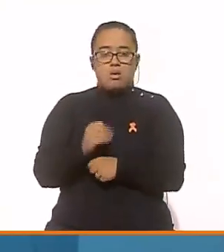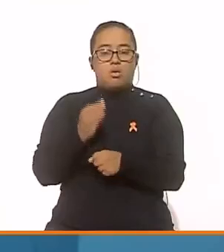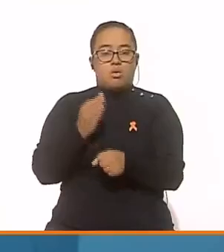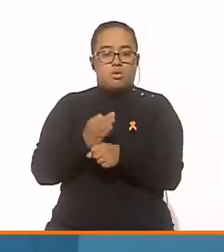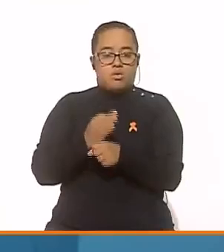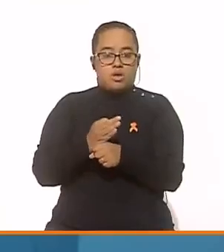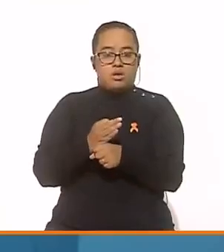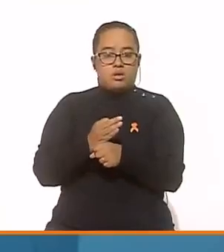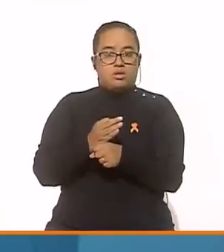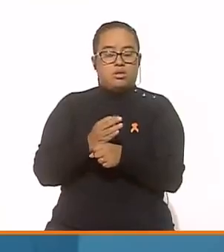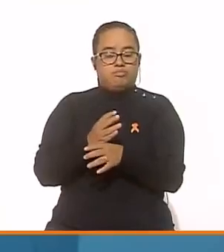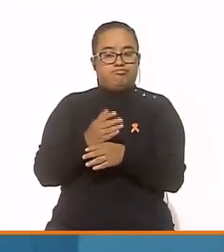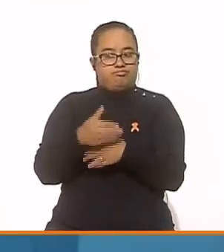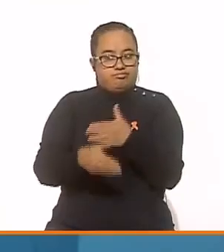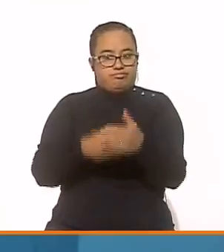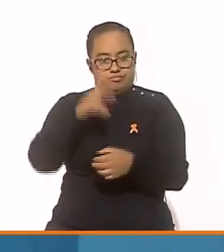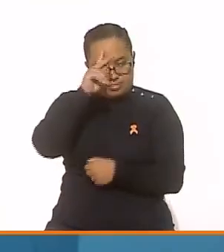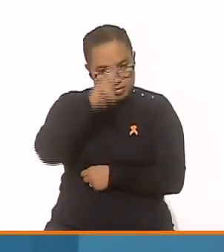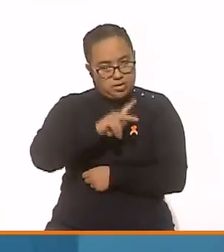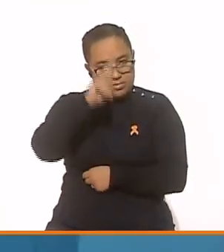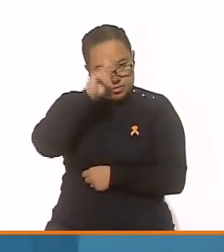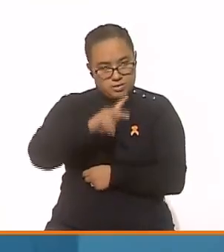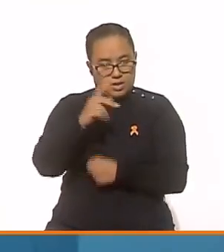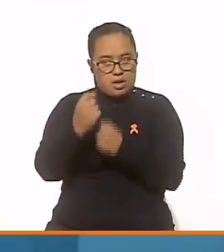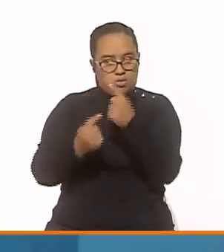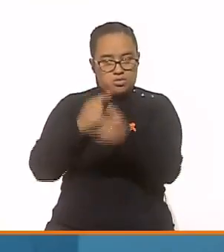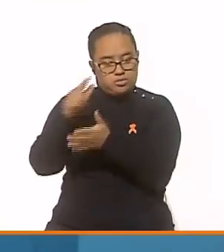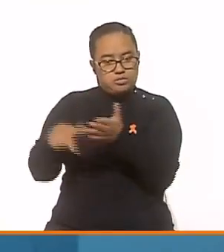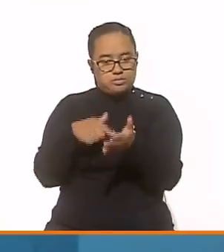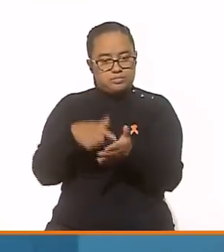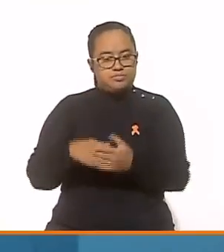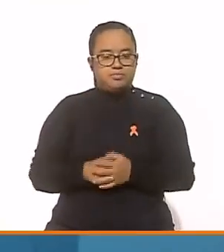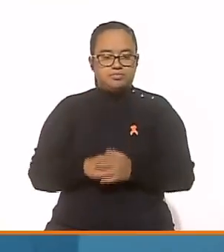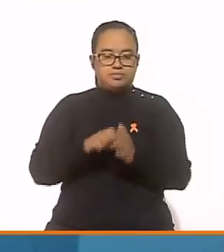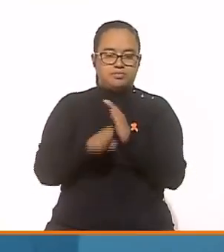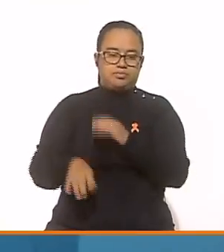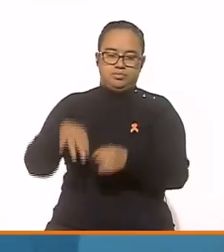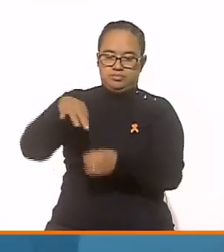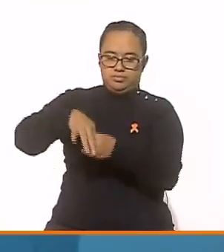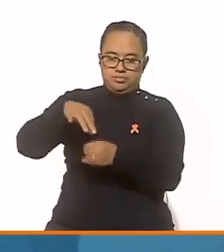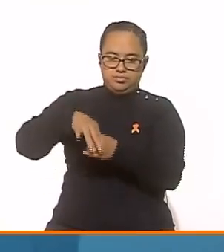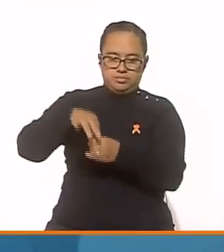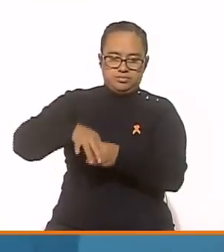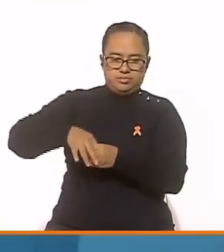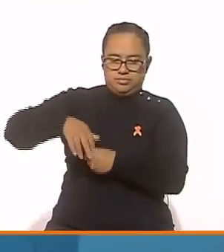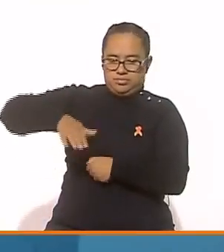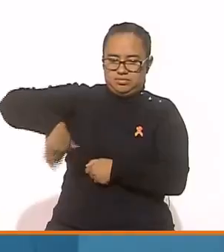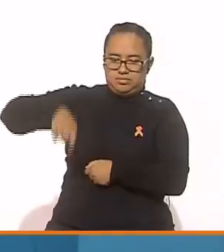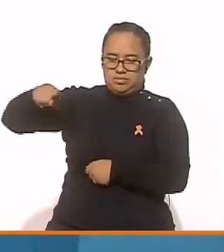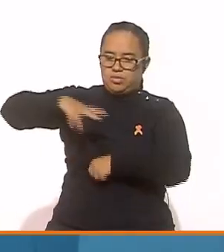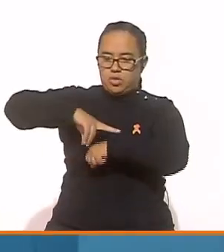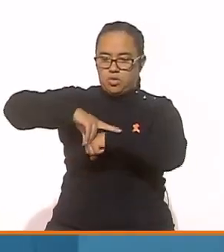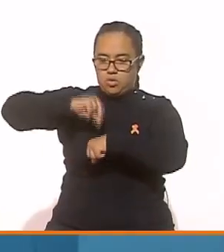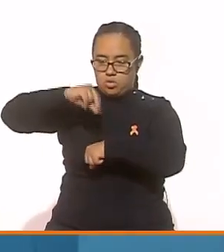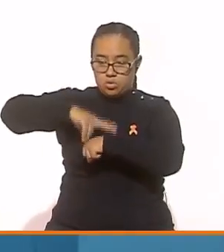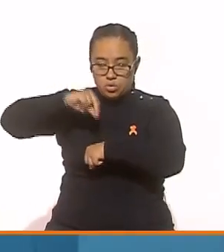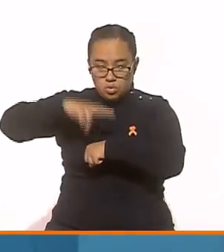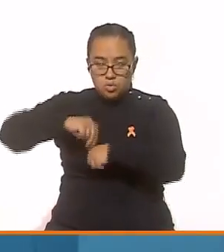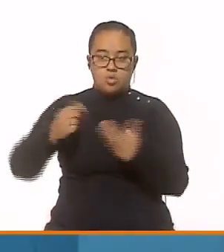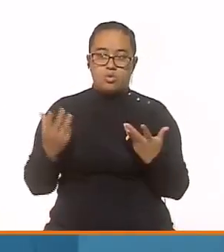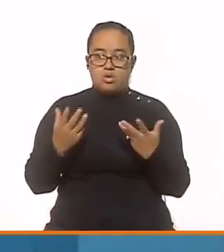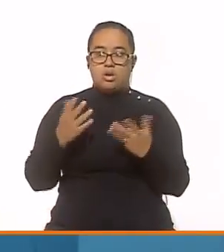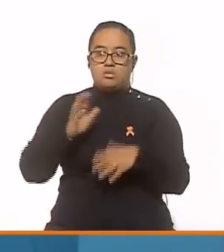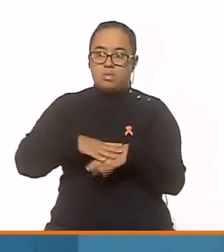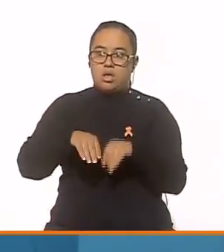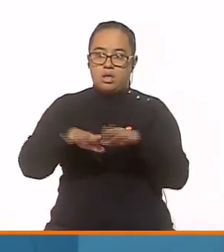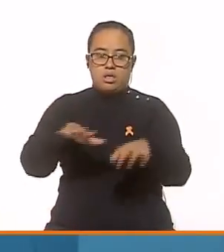en la región, precisamente como se comentaba hace un momento en las elecciones recientes en Honduras, pero también en lo